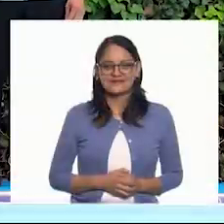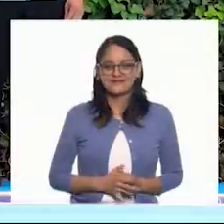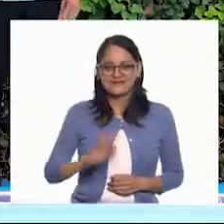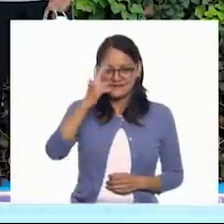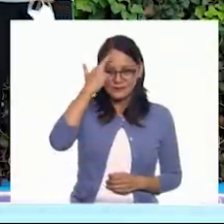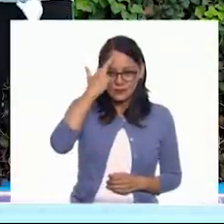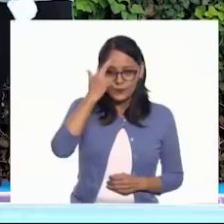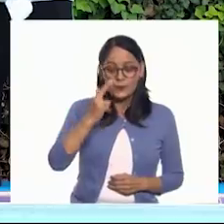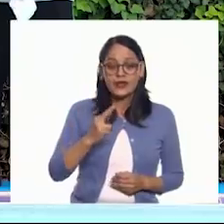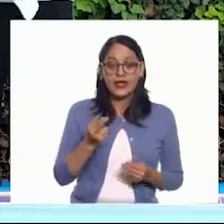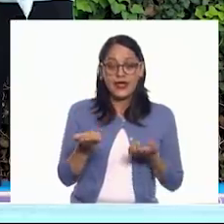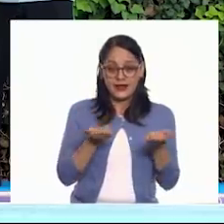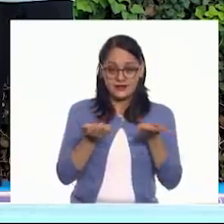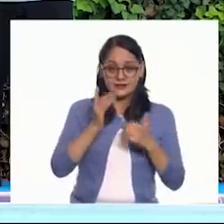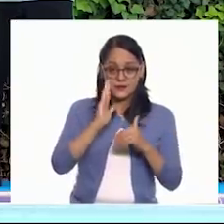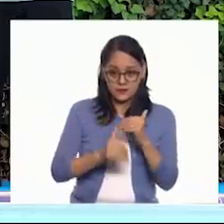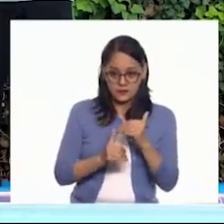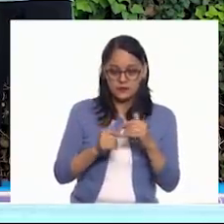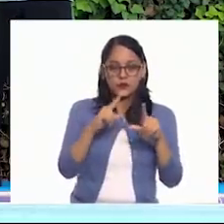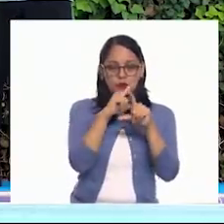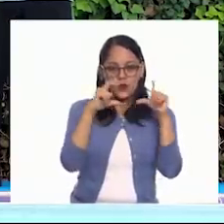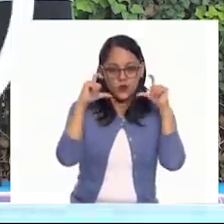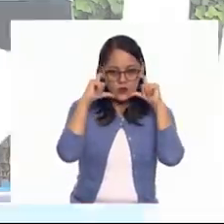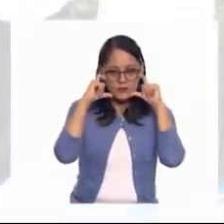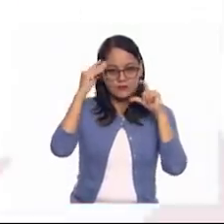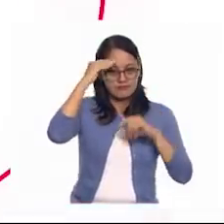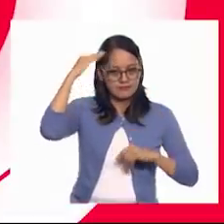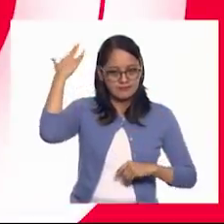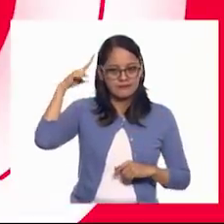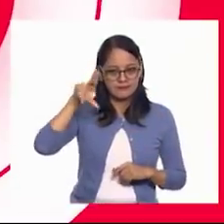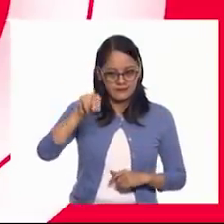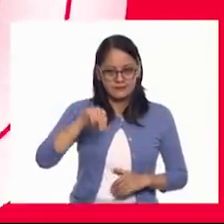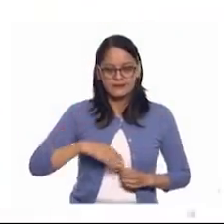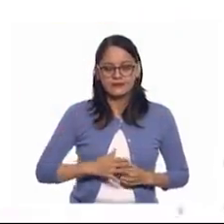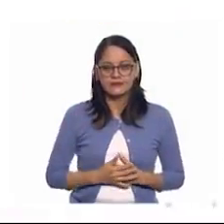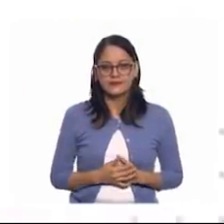Recuerda, al terminar la activación, no olvides la protección.